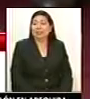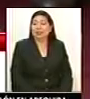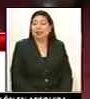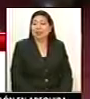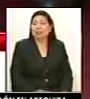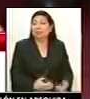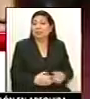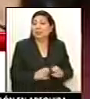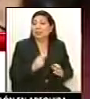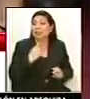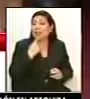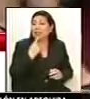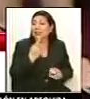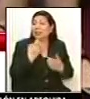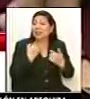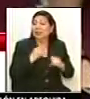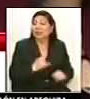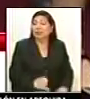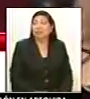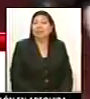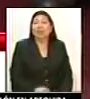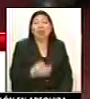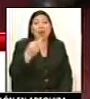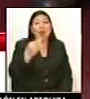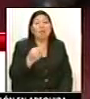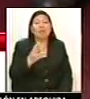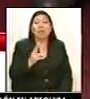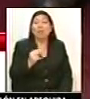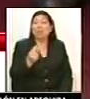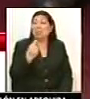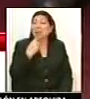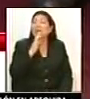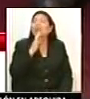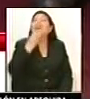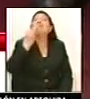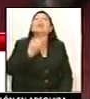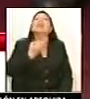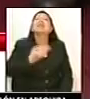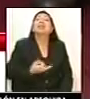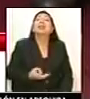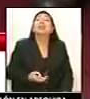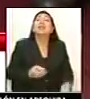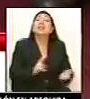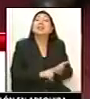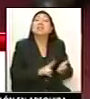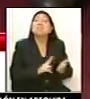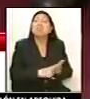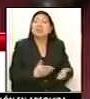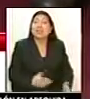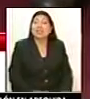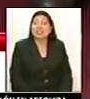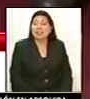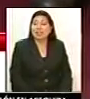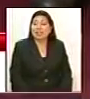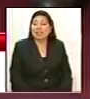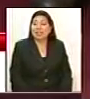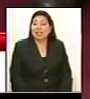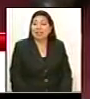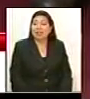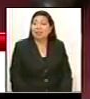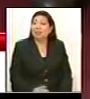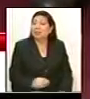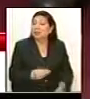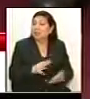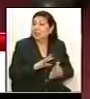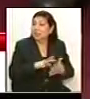las empresas mineras, ¿qué dice la información oficial? Sino que me desmientan, tributación del sector minero. No va a ir